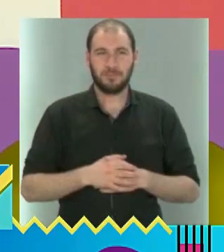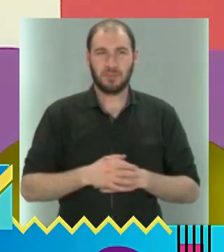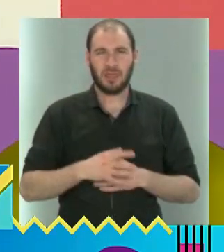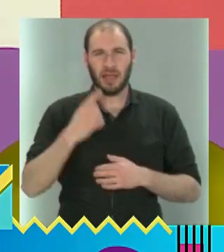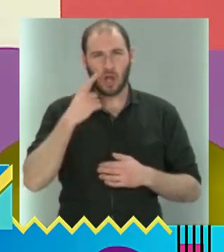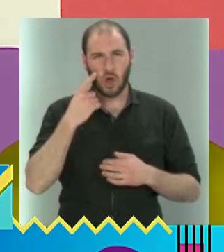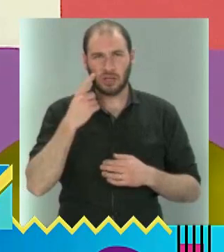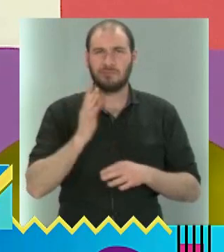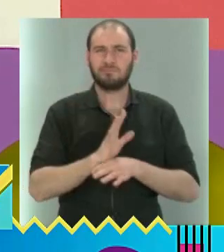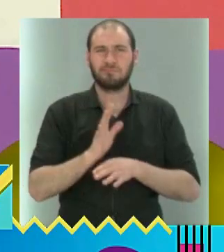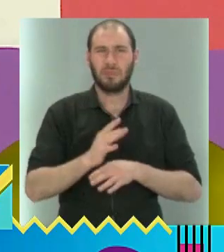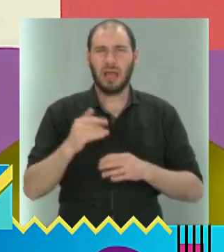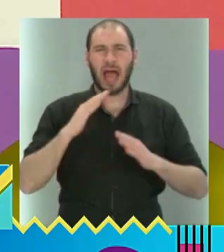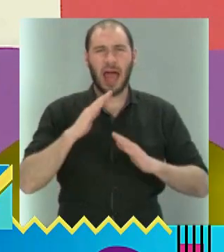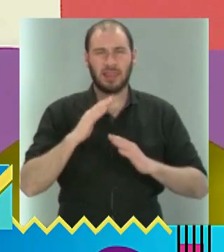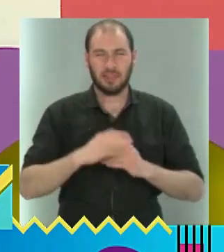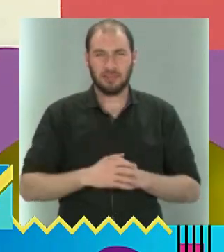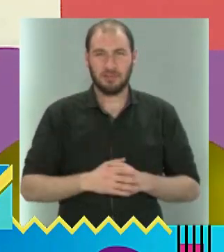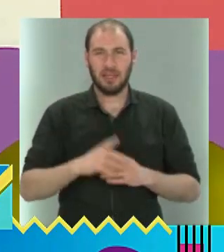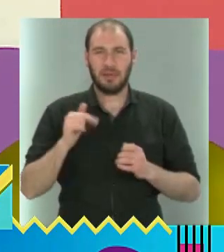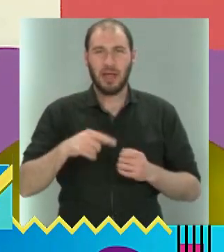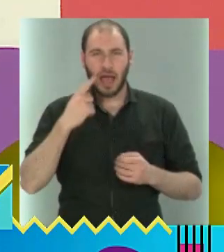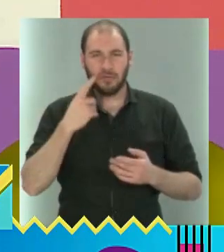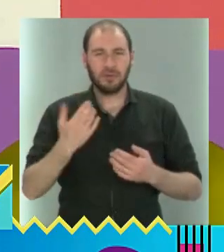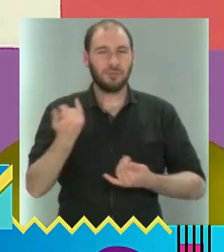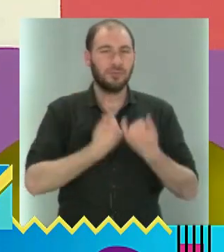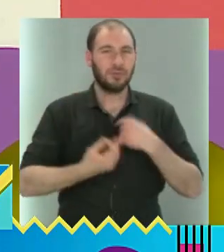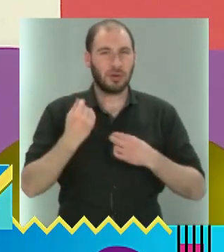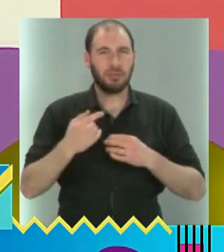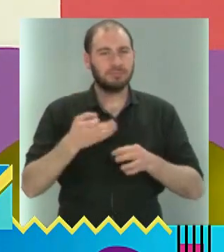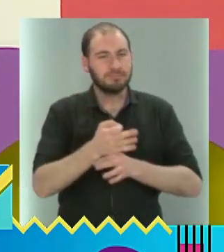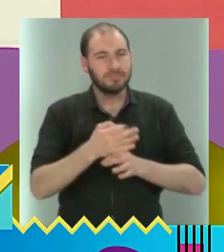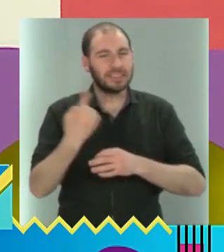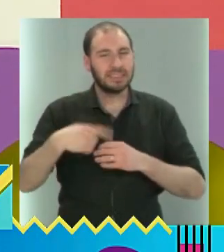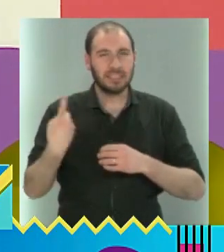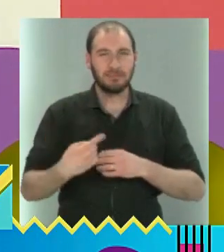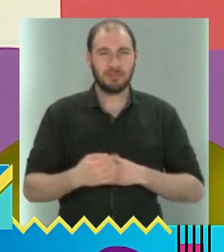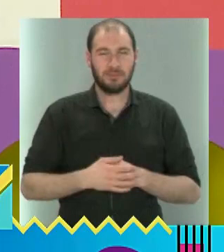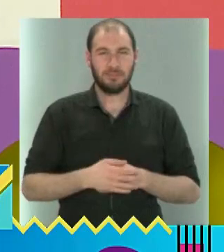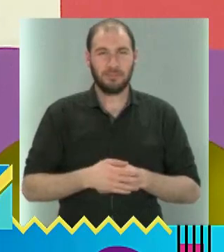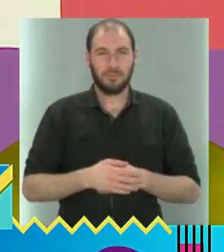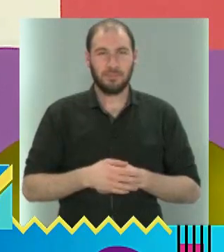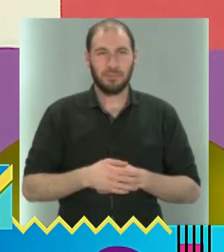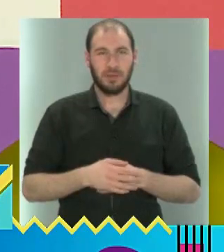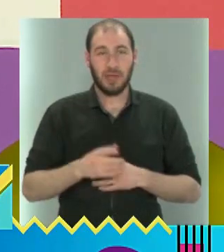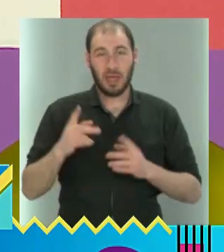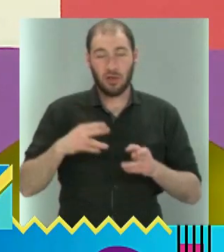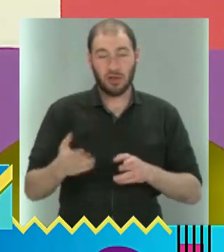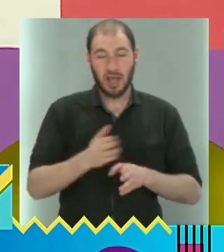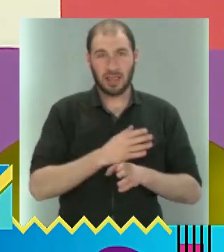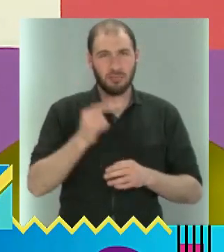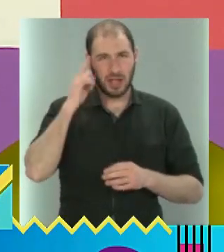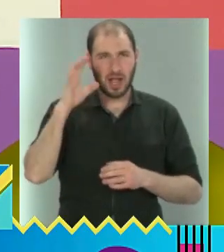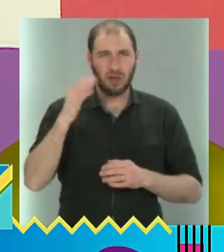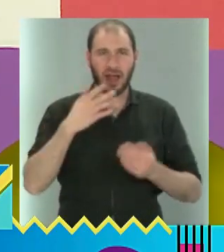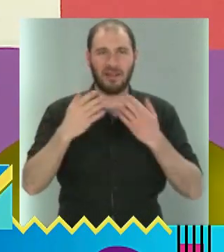de conocer qué significan las artes marciales y desde dónde nos hablan. Siempre están transmitiendo algo. Y recién en el corte nos decían, no te olvides